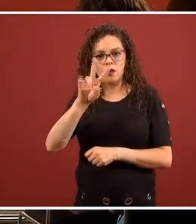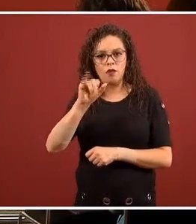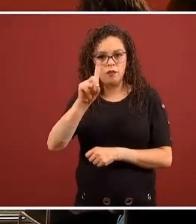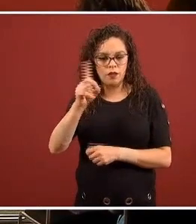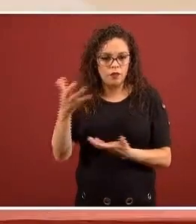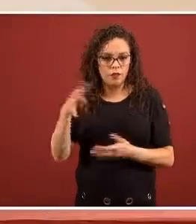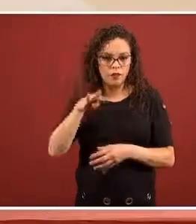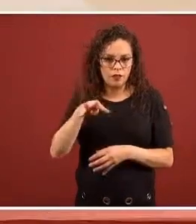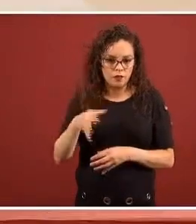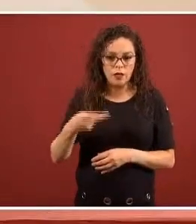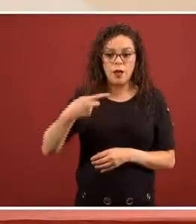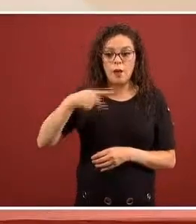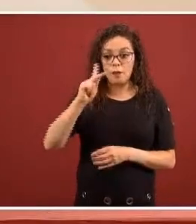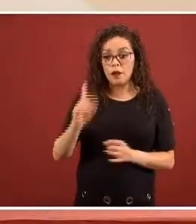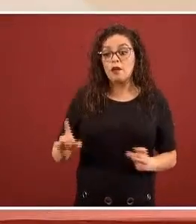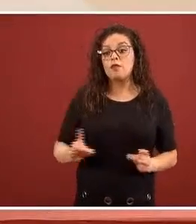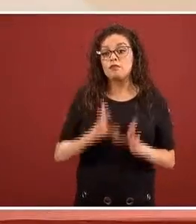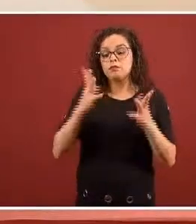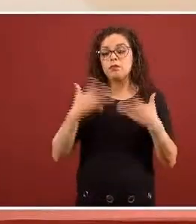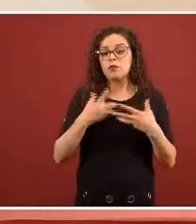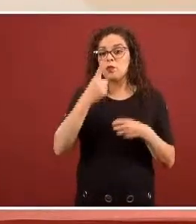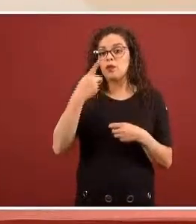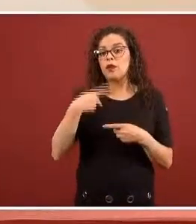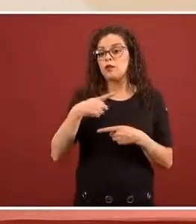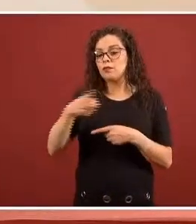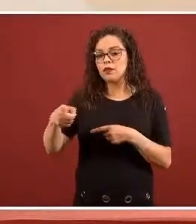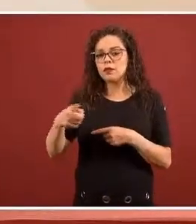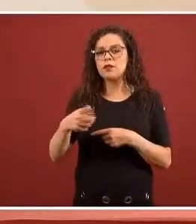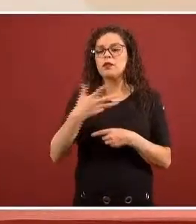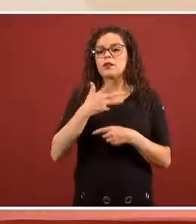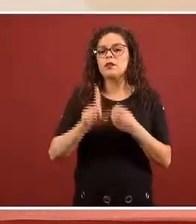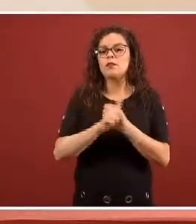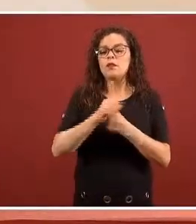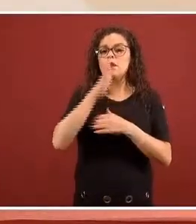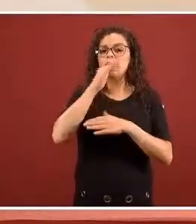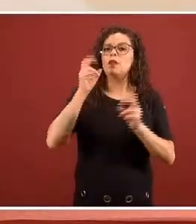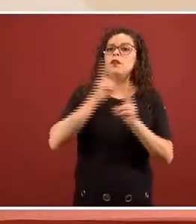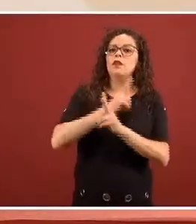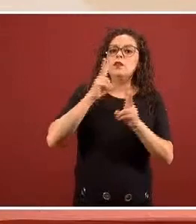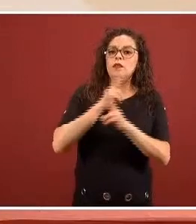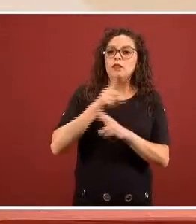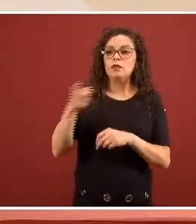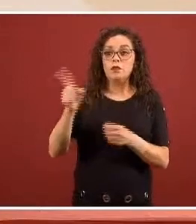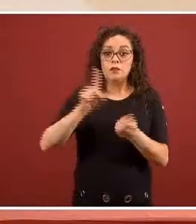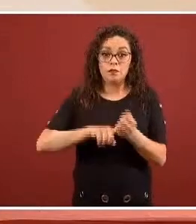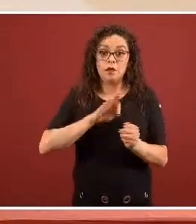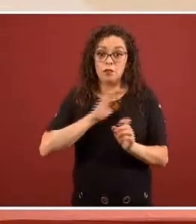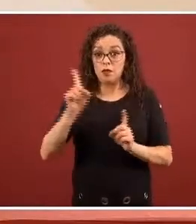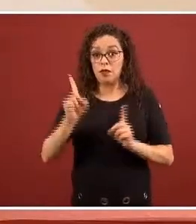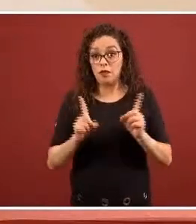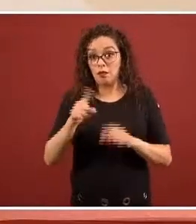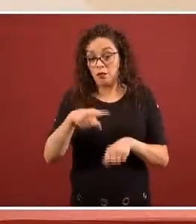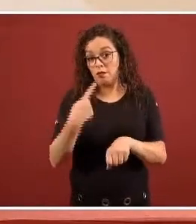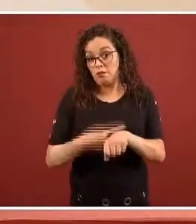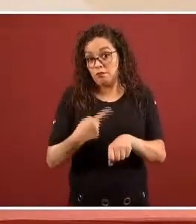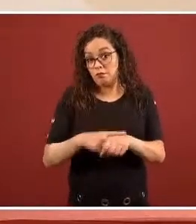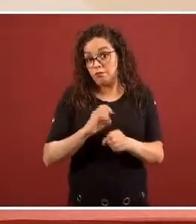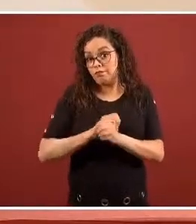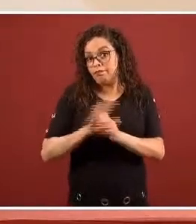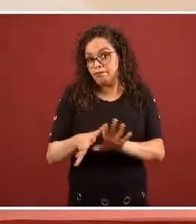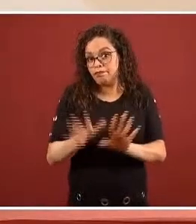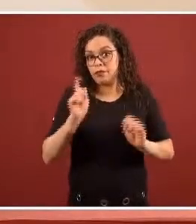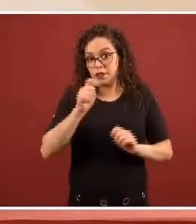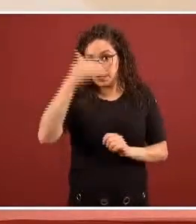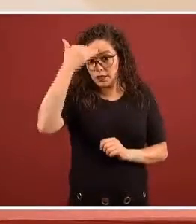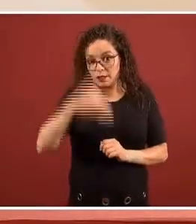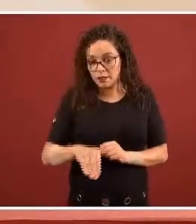concurrir una persona con síntomas respiratorios que sea un caso sospechoso. Y la persona del